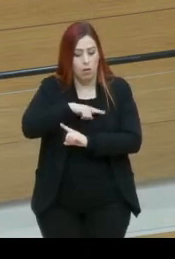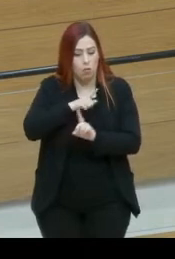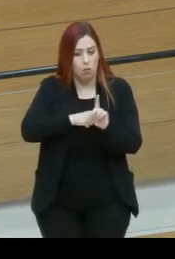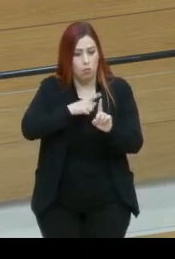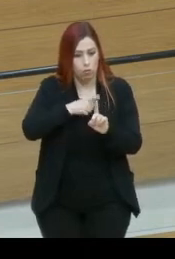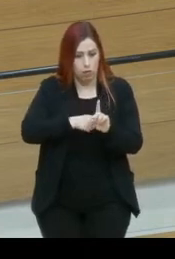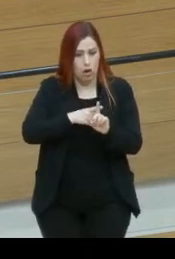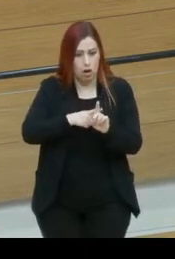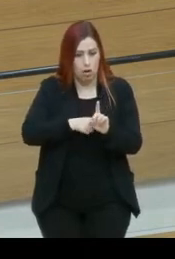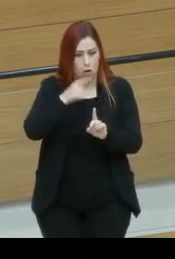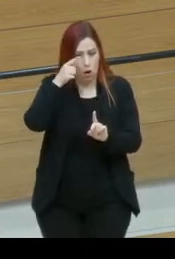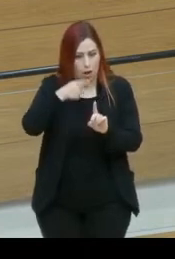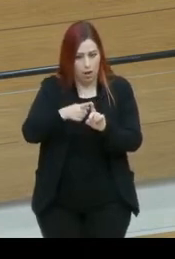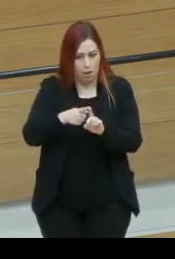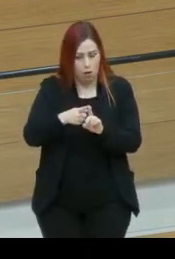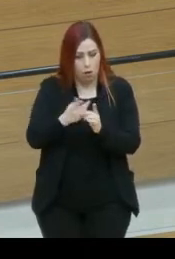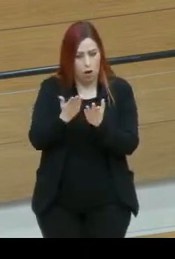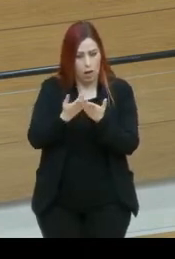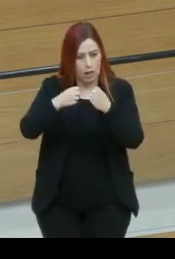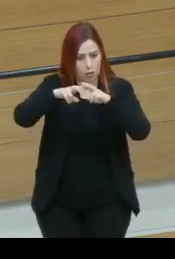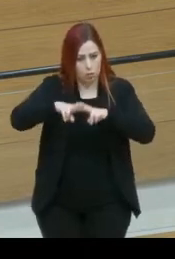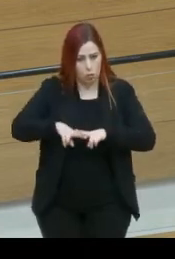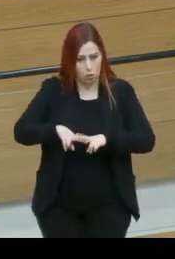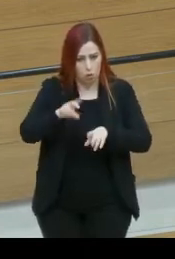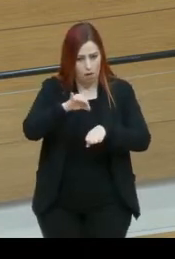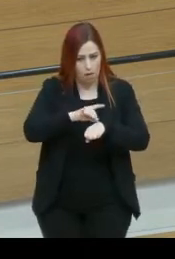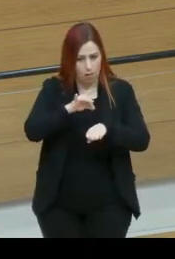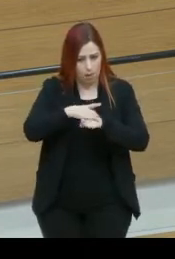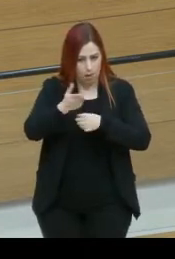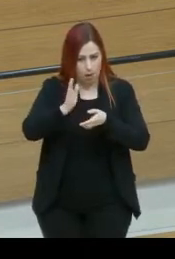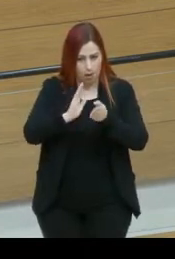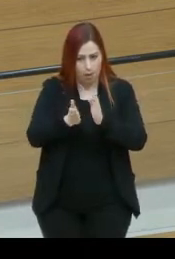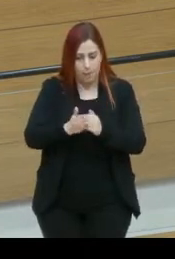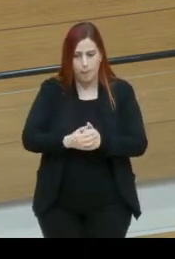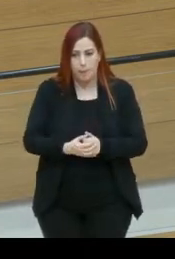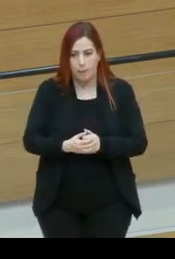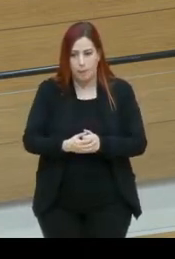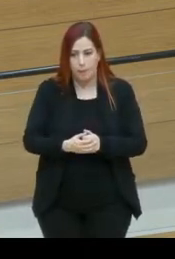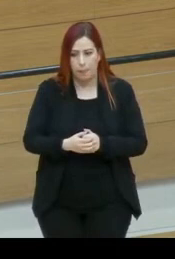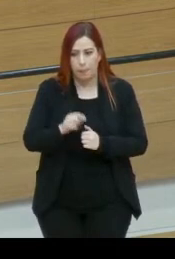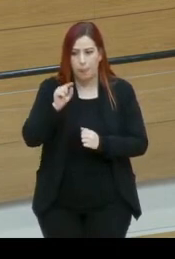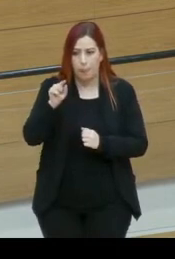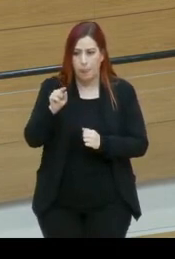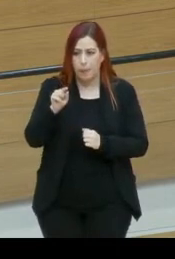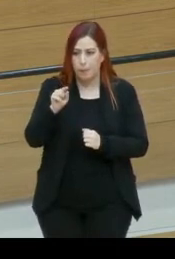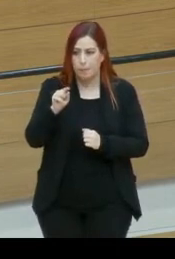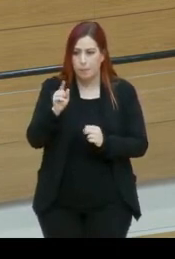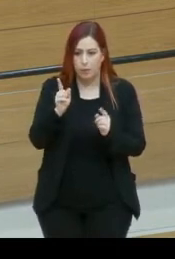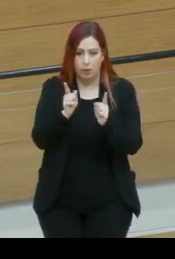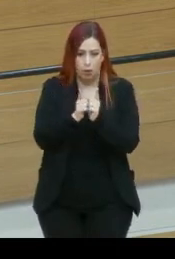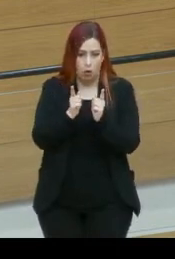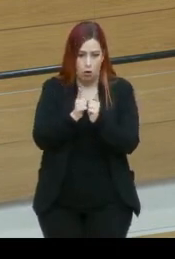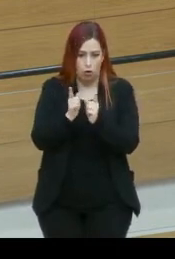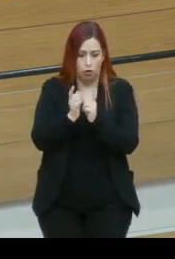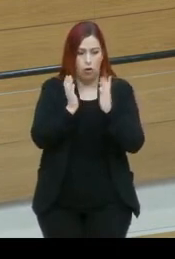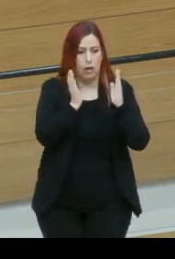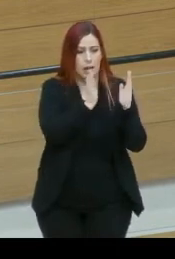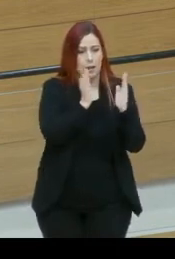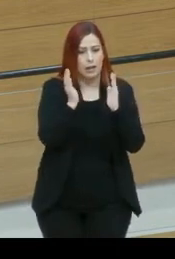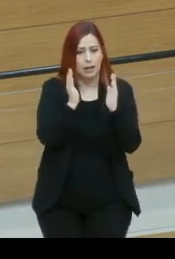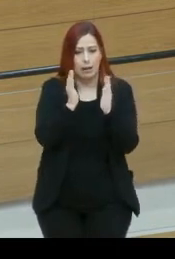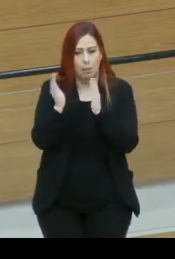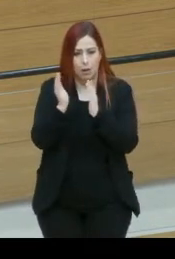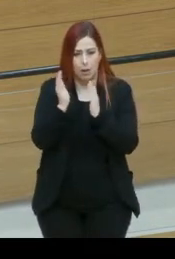para el estudio contra la enfermedad. Aquí os muestro brevemente las etapas que tiene